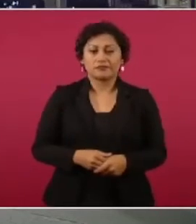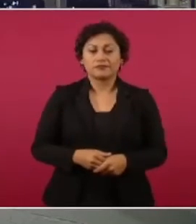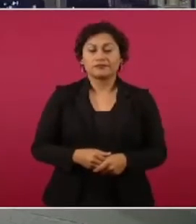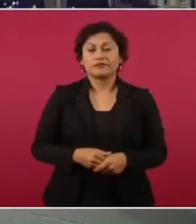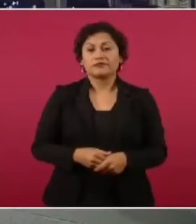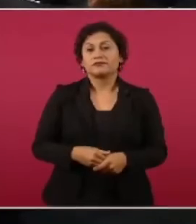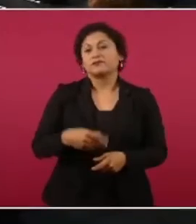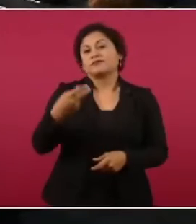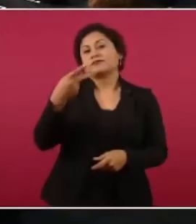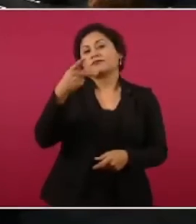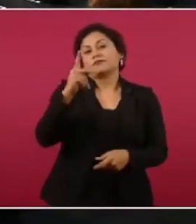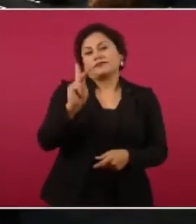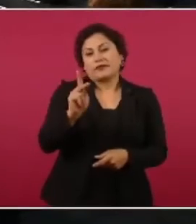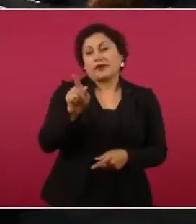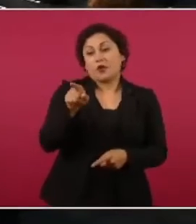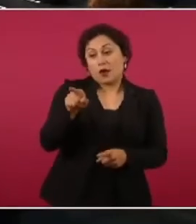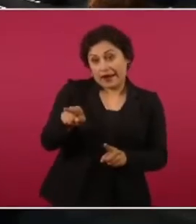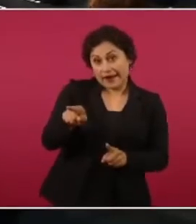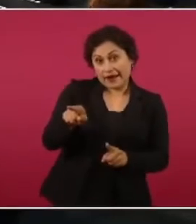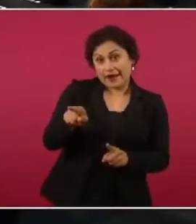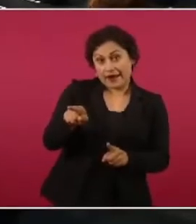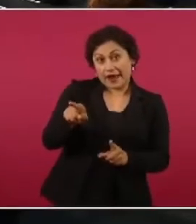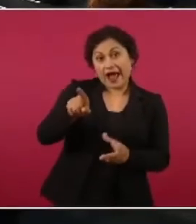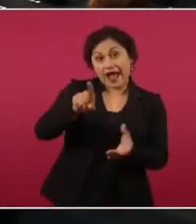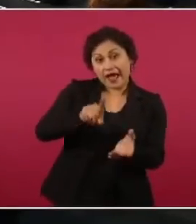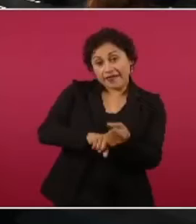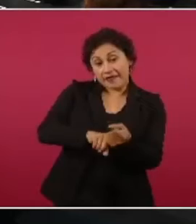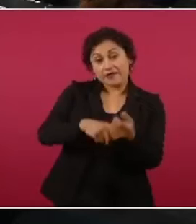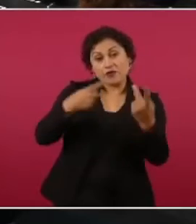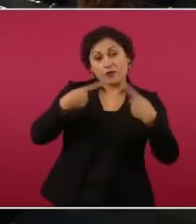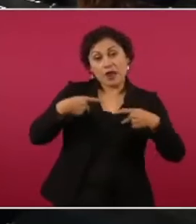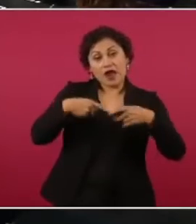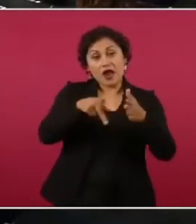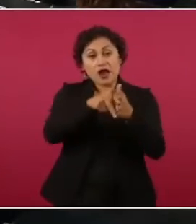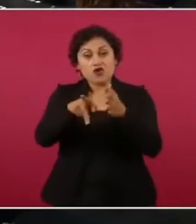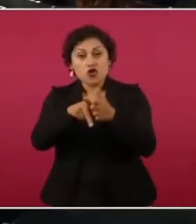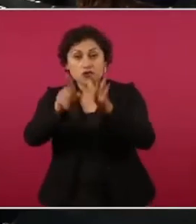Pero todos los que escriben ahí, casi todos,